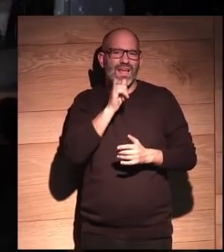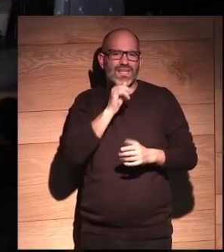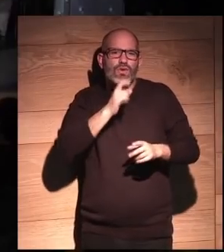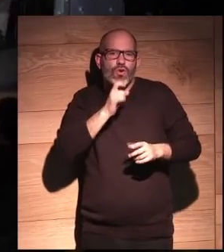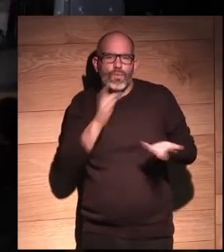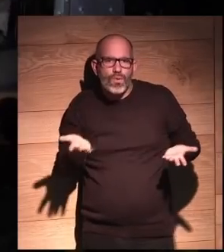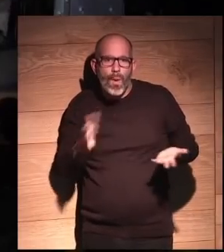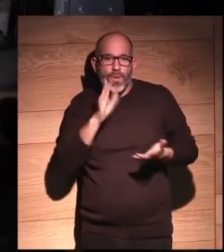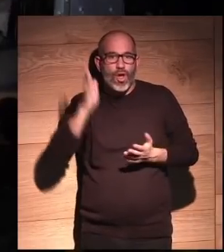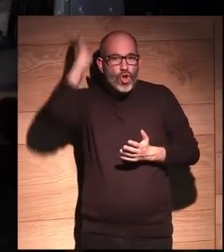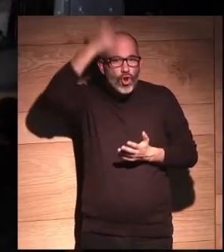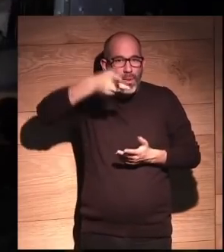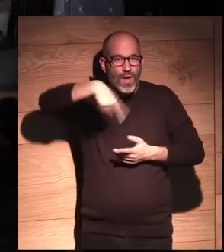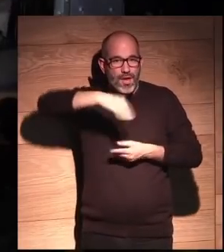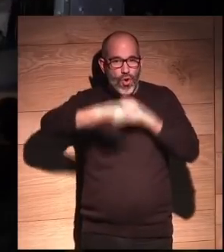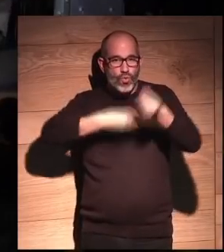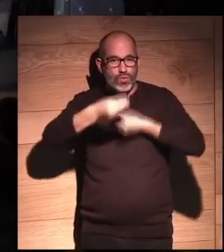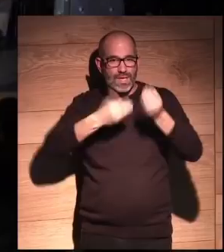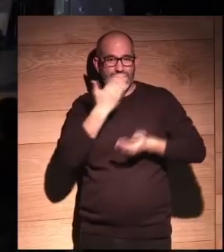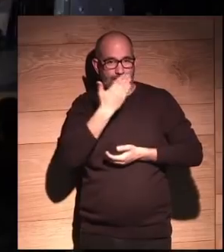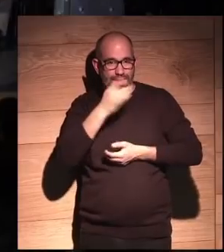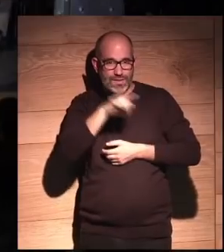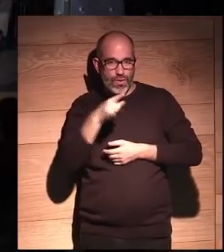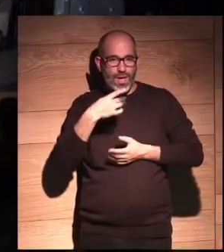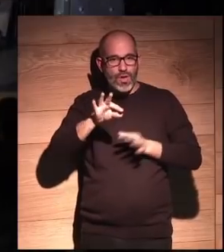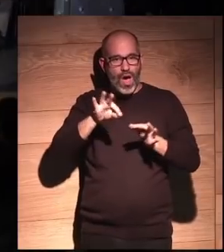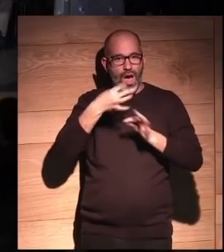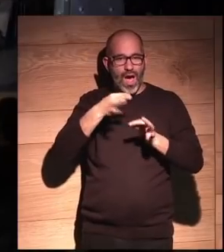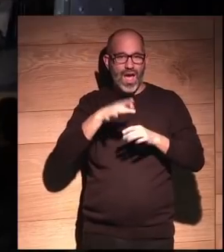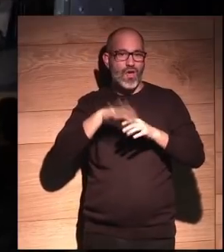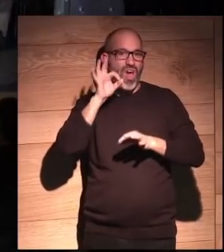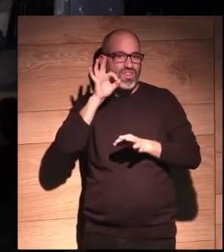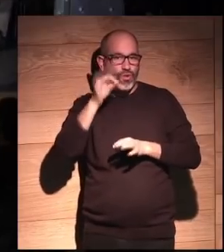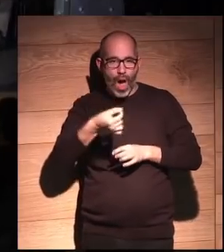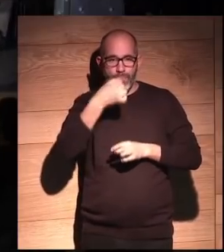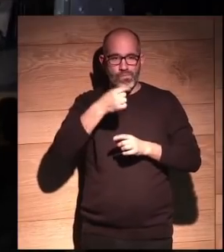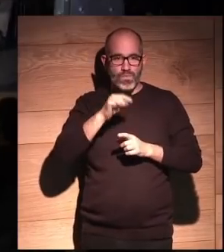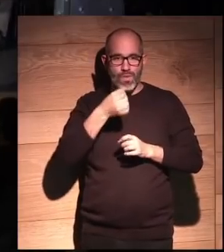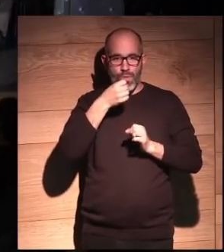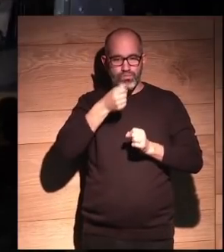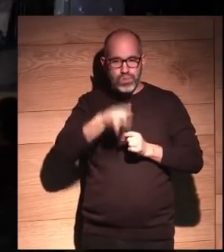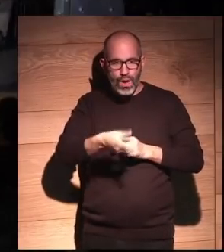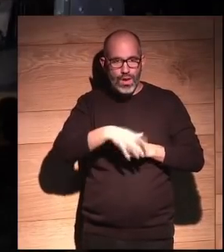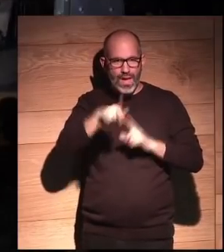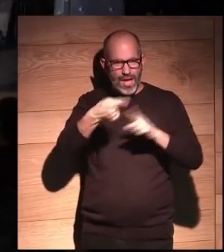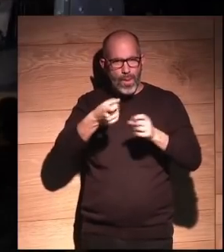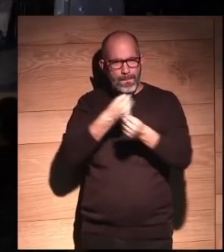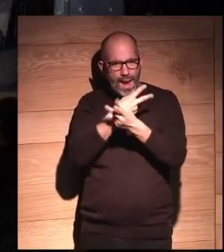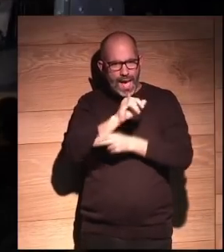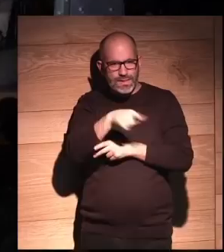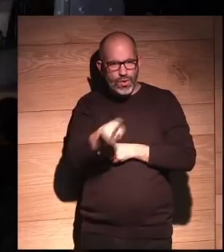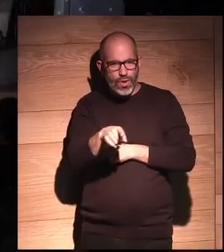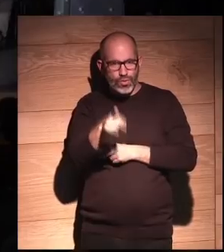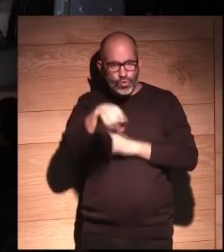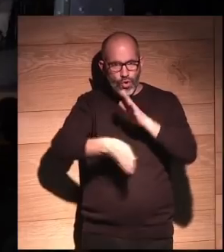en latín? Porque los romanos utilizaban servilletas, ¿no? Hombre, claro. Es decir, tomaban aceitunas, tiraban el hueso, cogían servilleta, ¿no? Sí, claro. ¿Los romanos tenían bares? Y